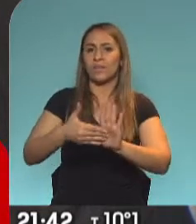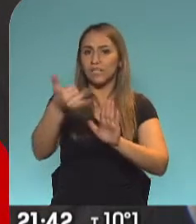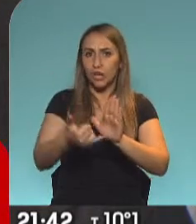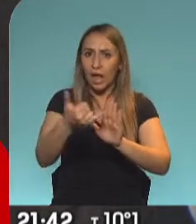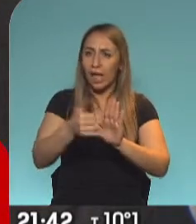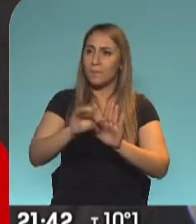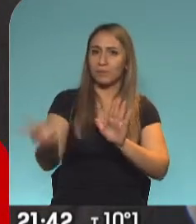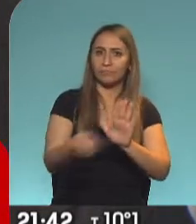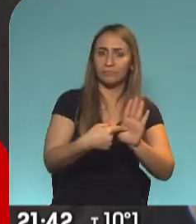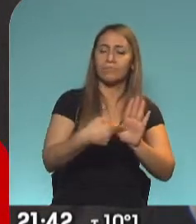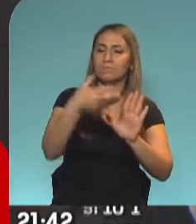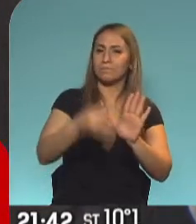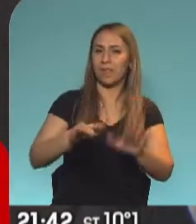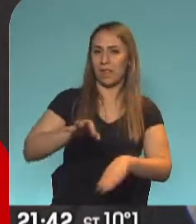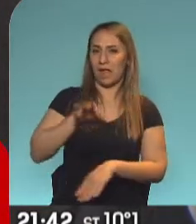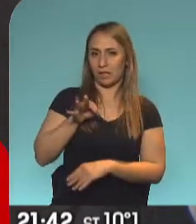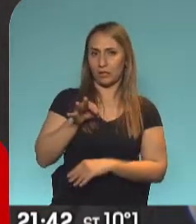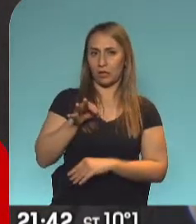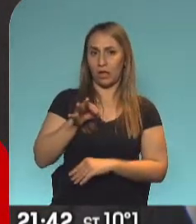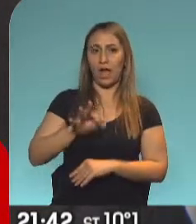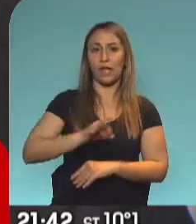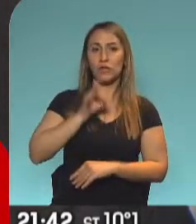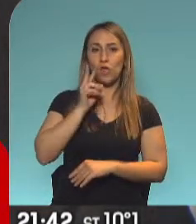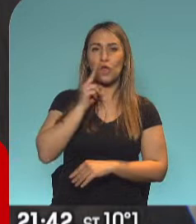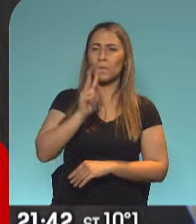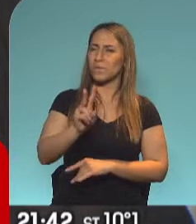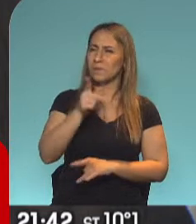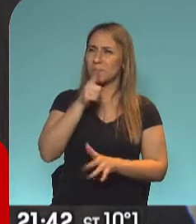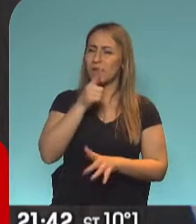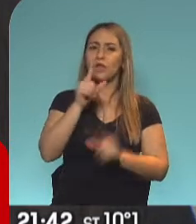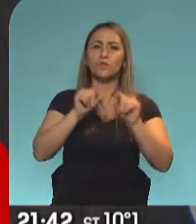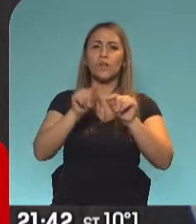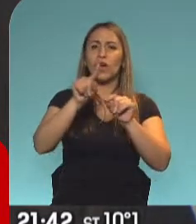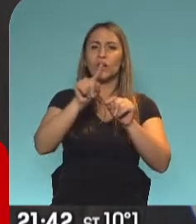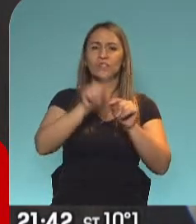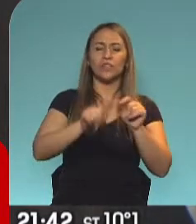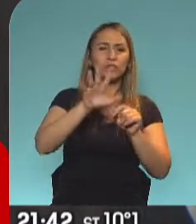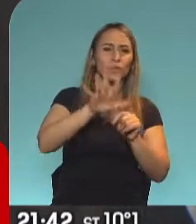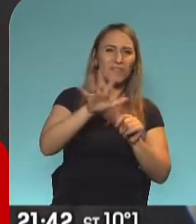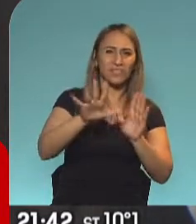un reglamento el año 2000, creo que el 155 del 2000.